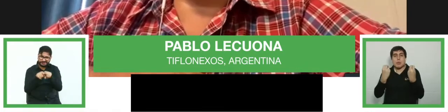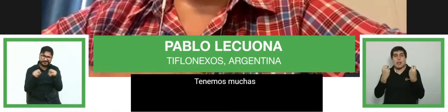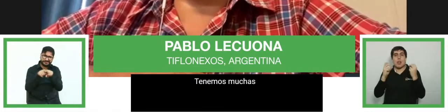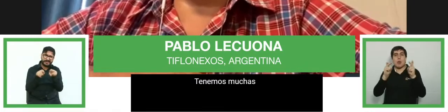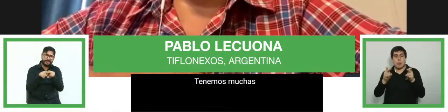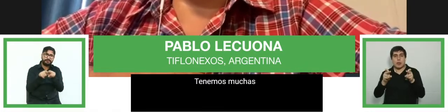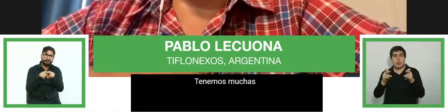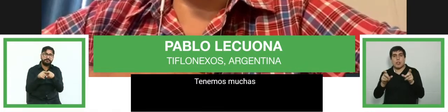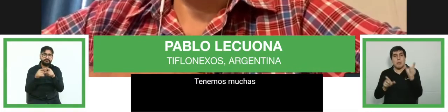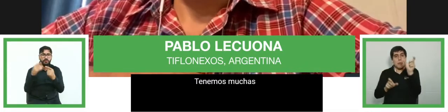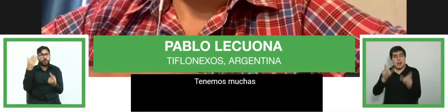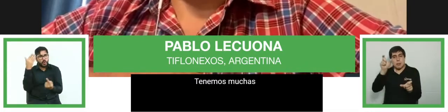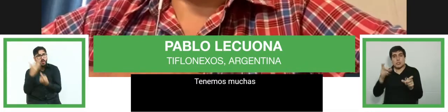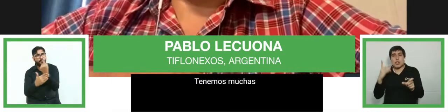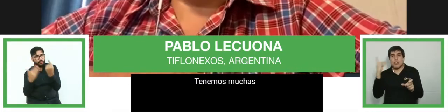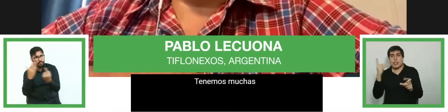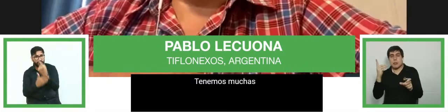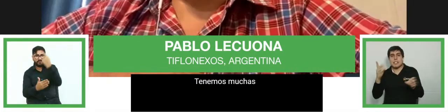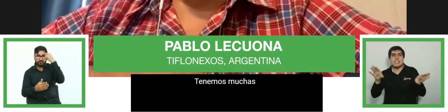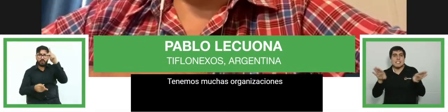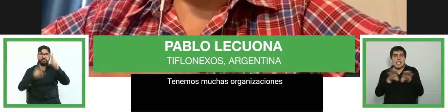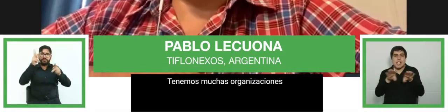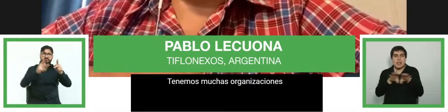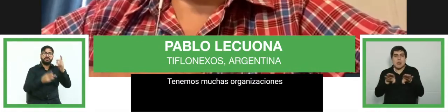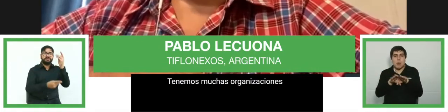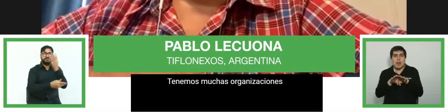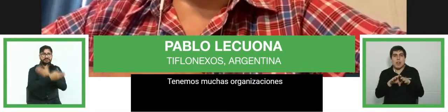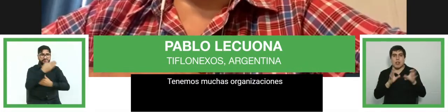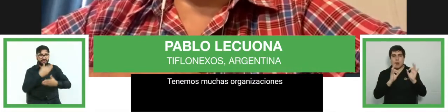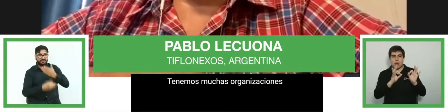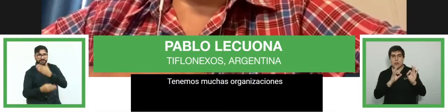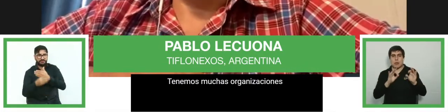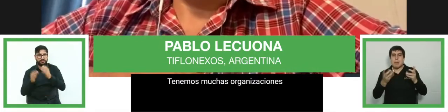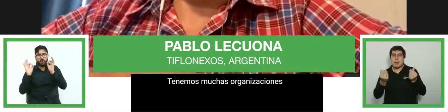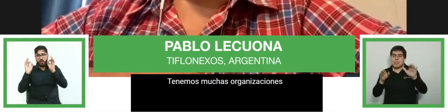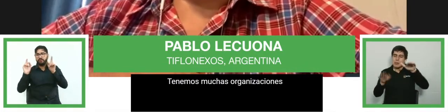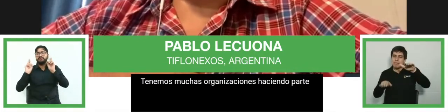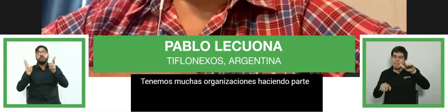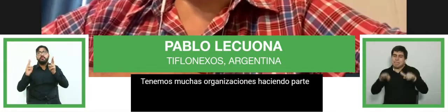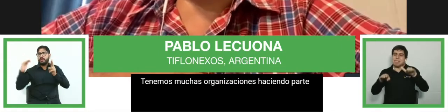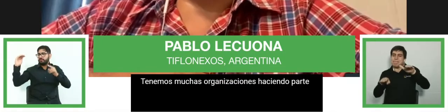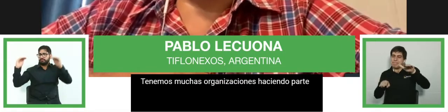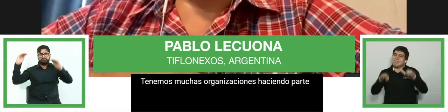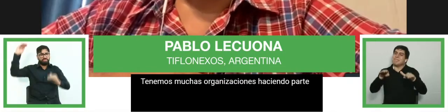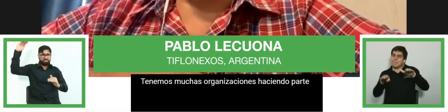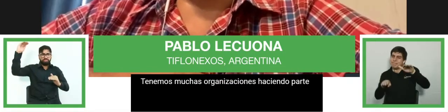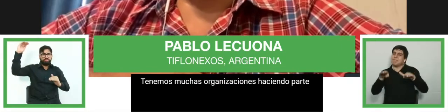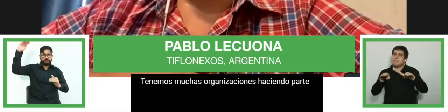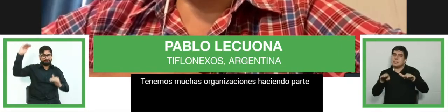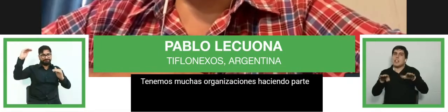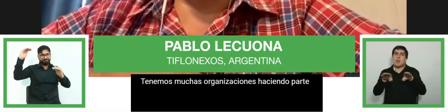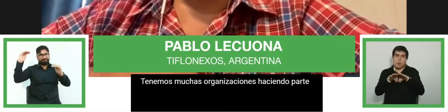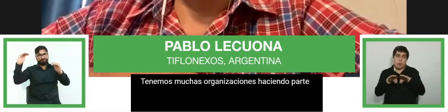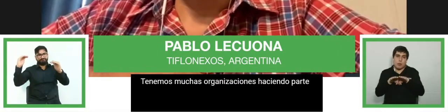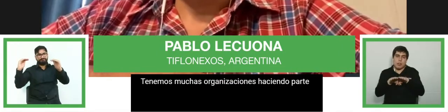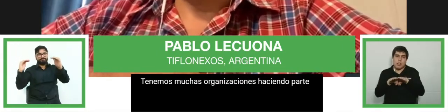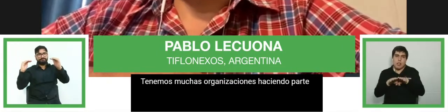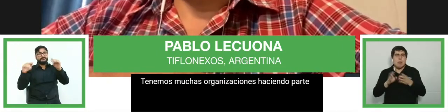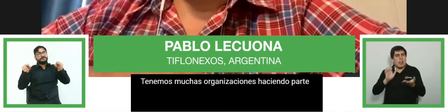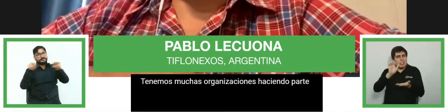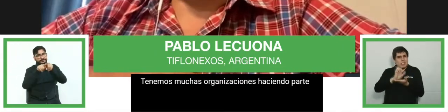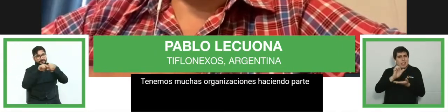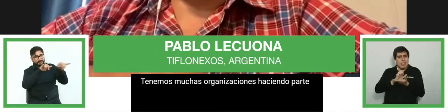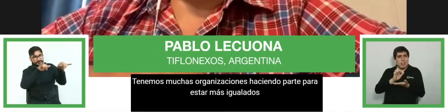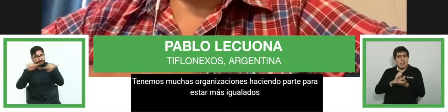de los estudiantes con discapacidad. Pero si no logramos que los estados visibilicen realmente la necesidad,